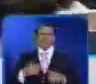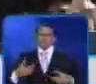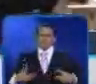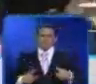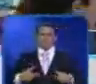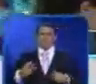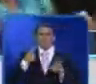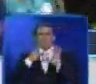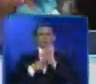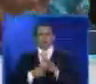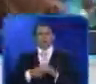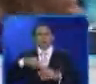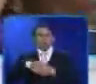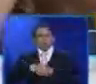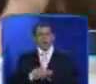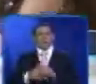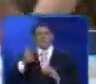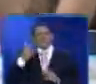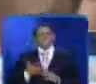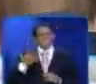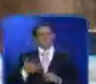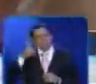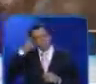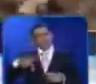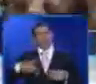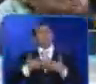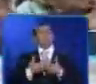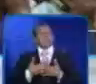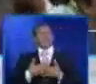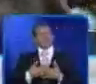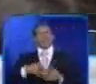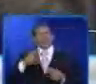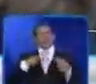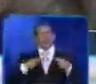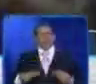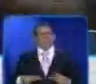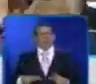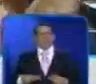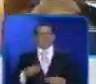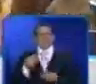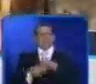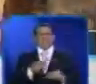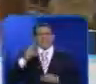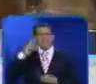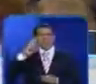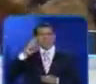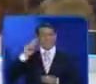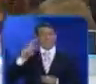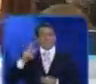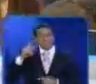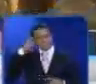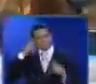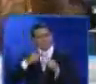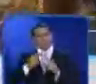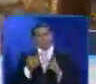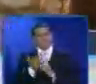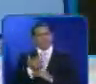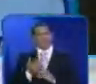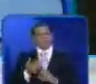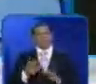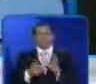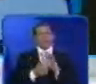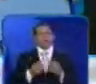y preservar el tesoro más valioso que tiene la empresa, su recurso humano, hizo que RCTV apostara por un medio que